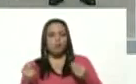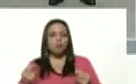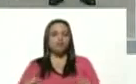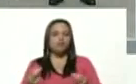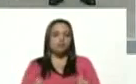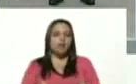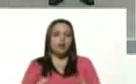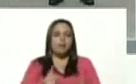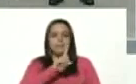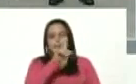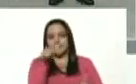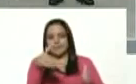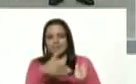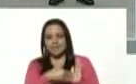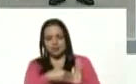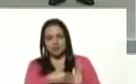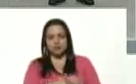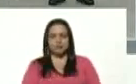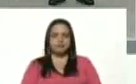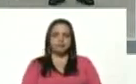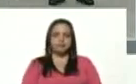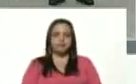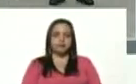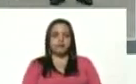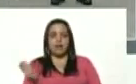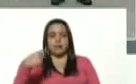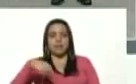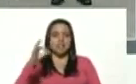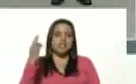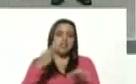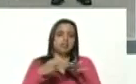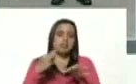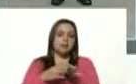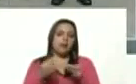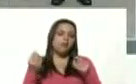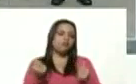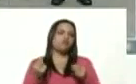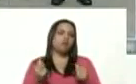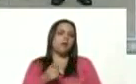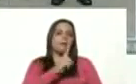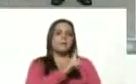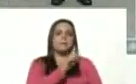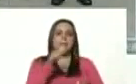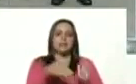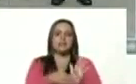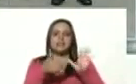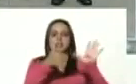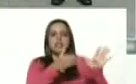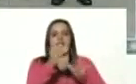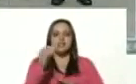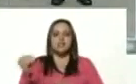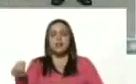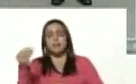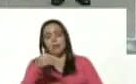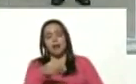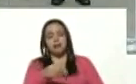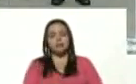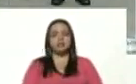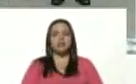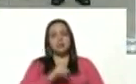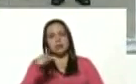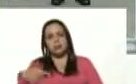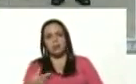1.000 brigadas. En el mes de septiembre activaremos 1.600 brigadas más. Y en el